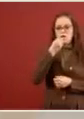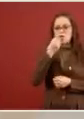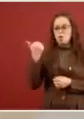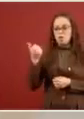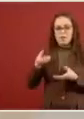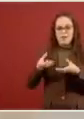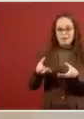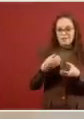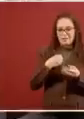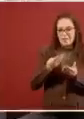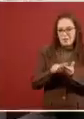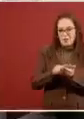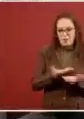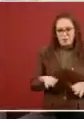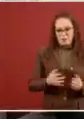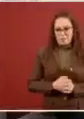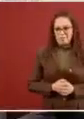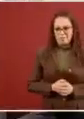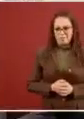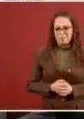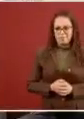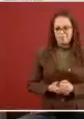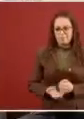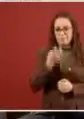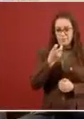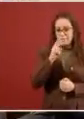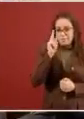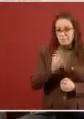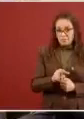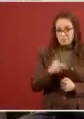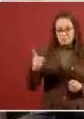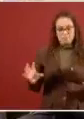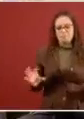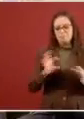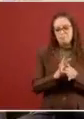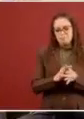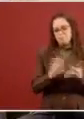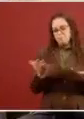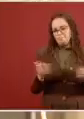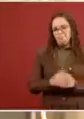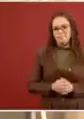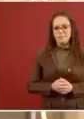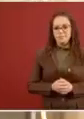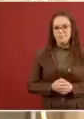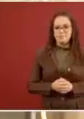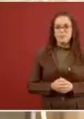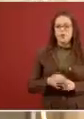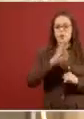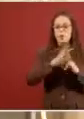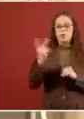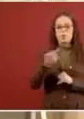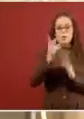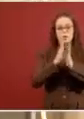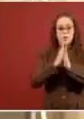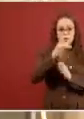vía pública. Entonces, creo que hay que dimensionar de acuerdo a lo que corresponde. ¿Es usted un nombre público? Última pregunta. Y la pregunta era